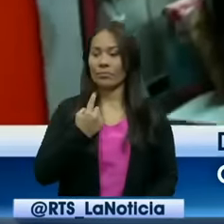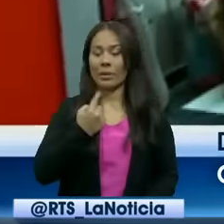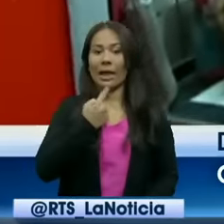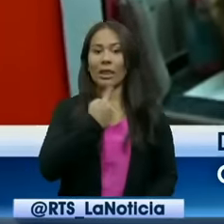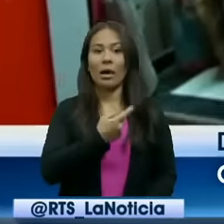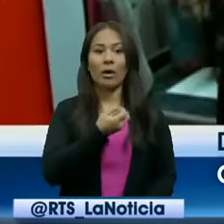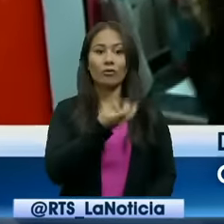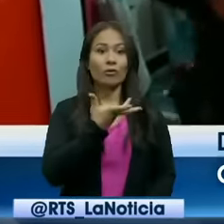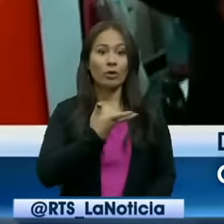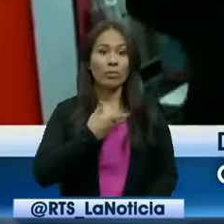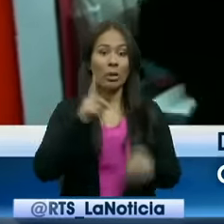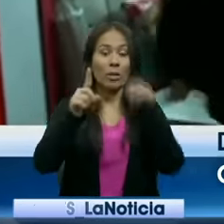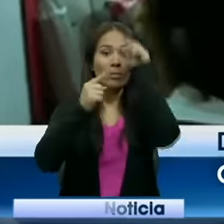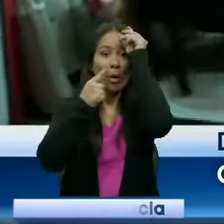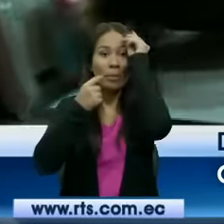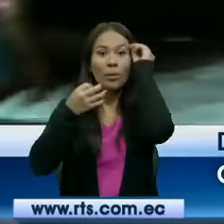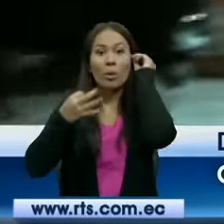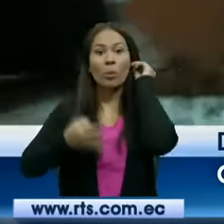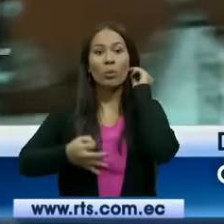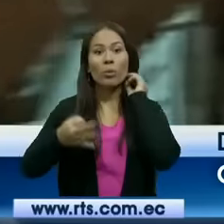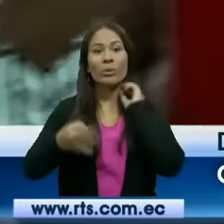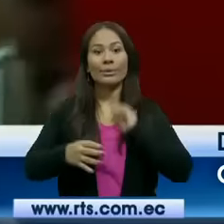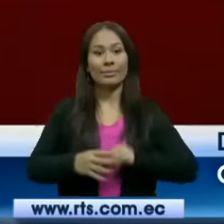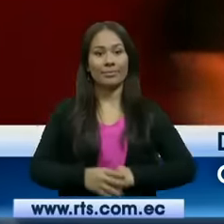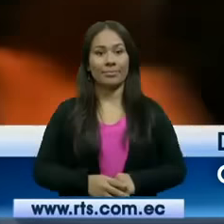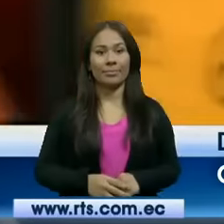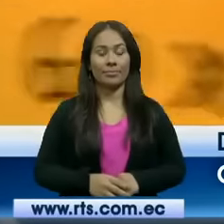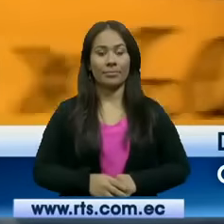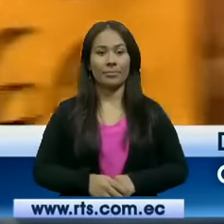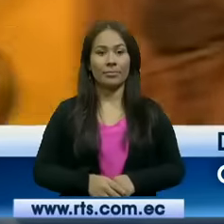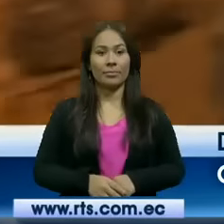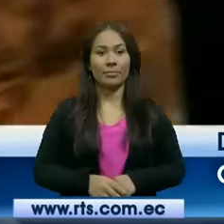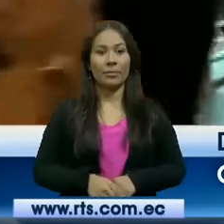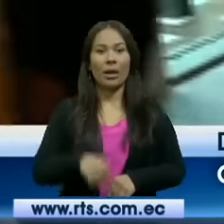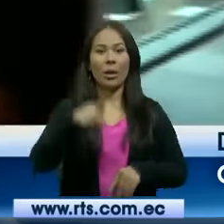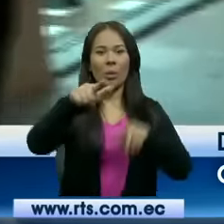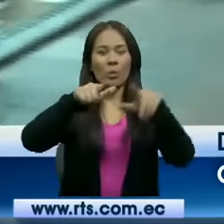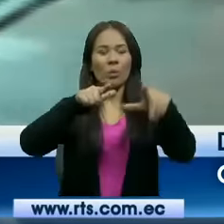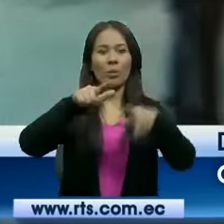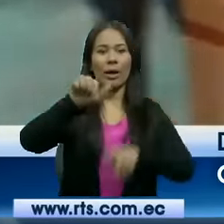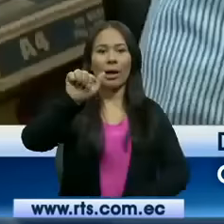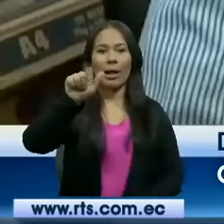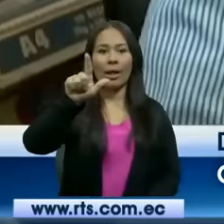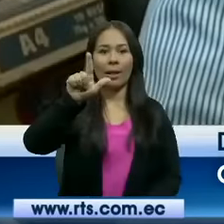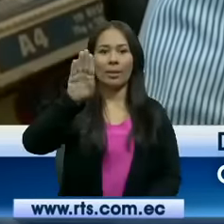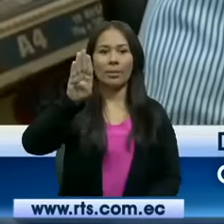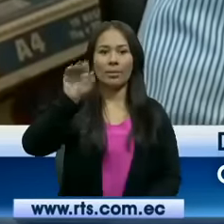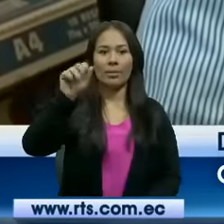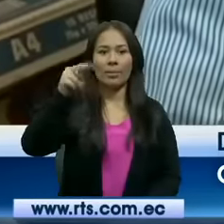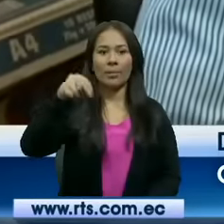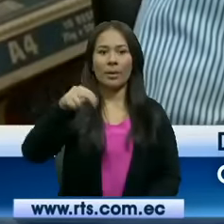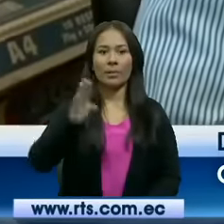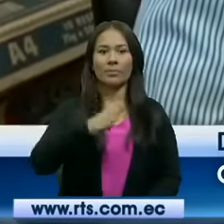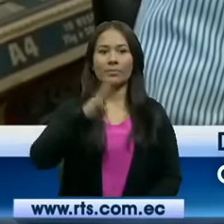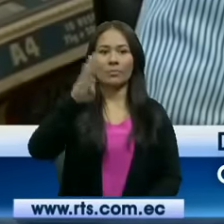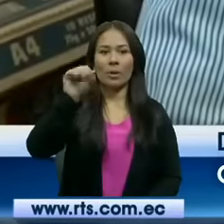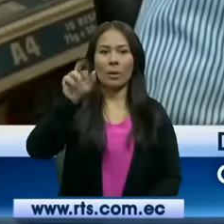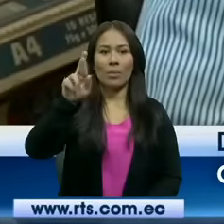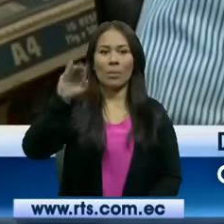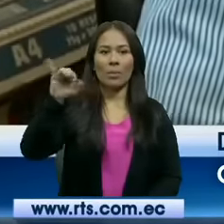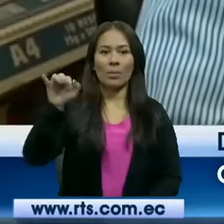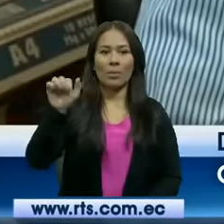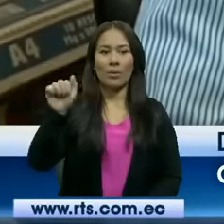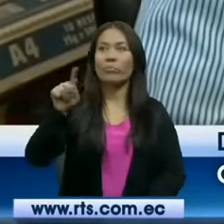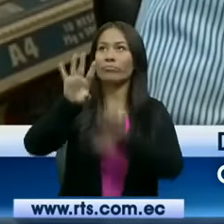a quien un juez de la unidad penal del Alban Borja había dictado orden de prisión preventiva dentro de